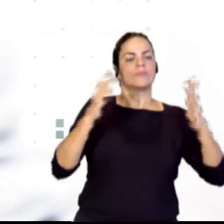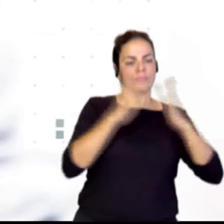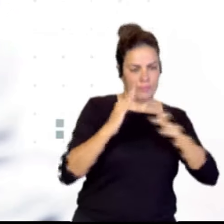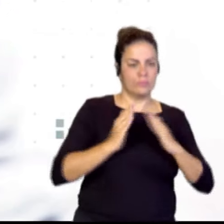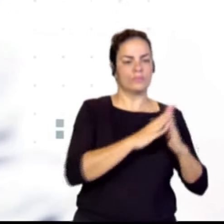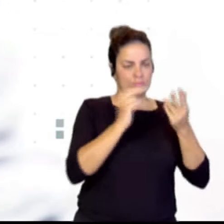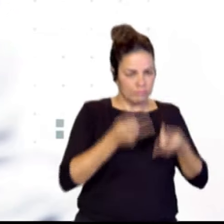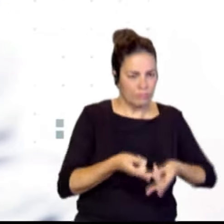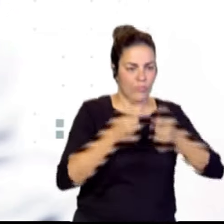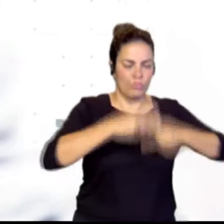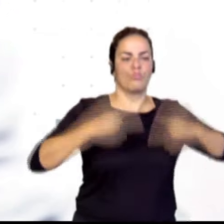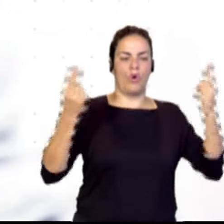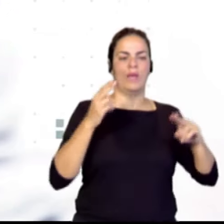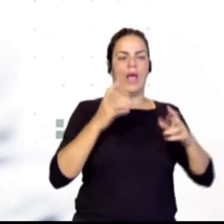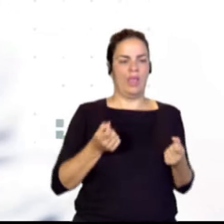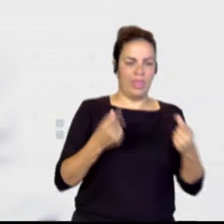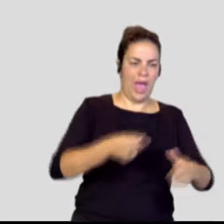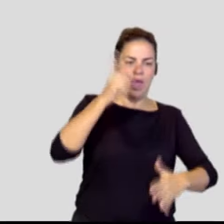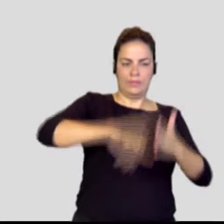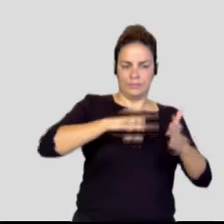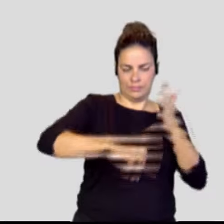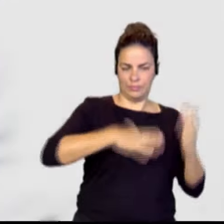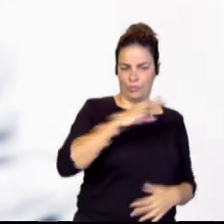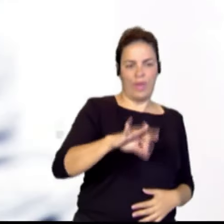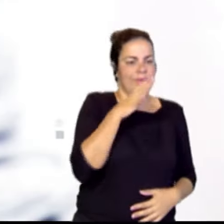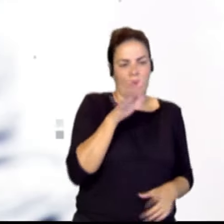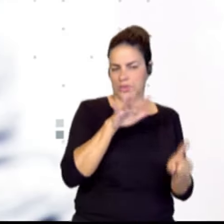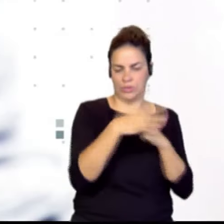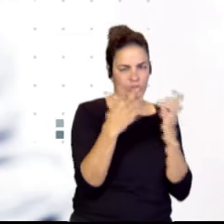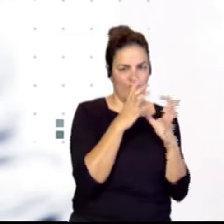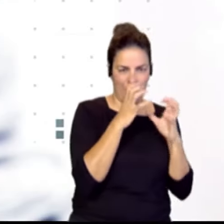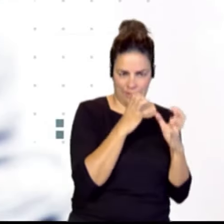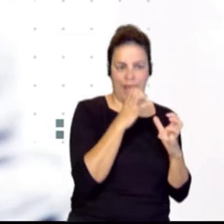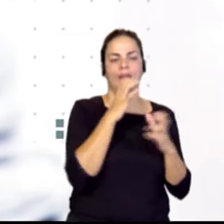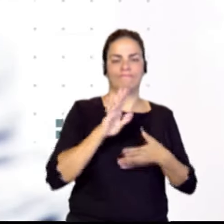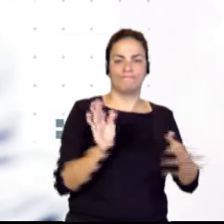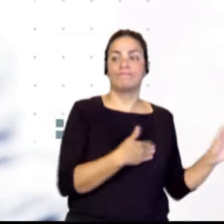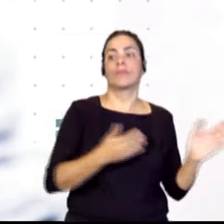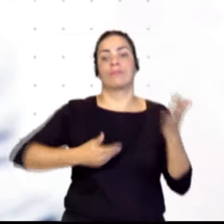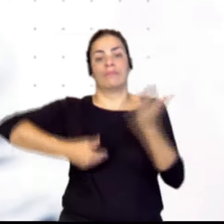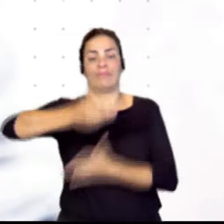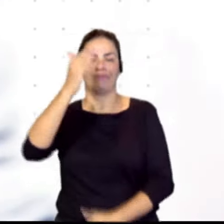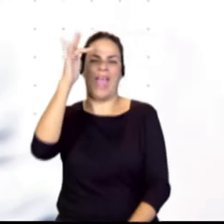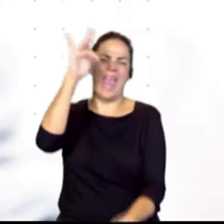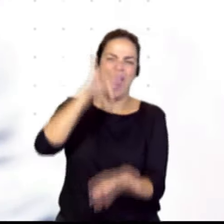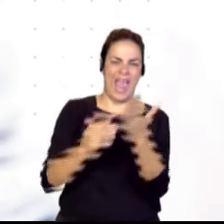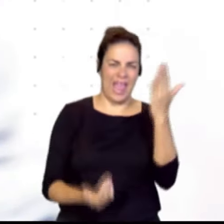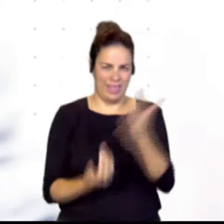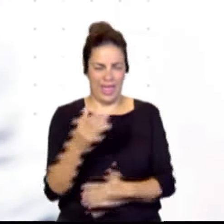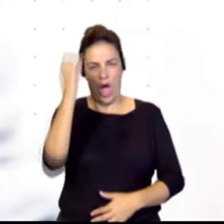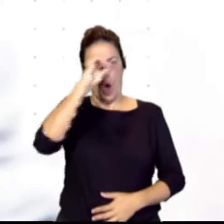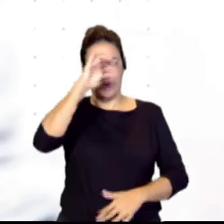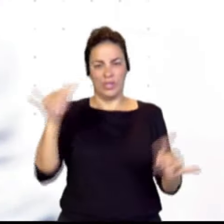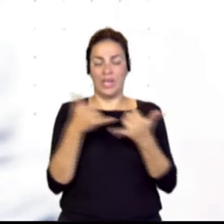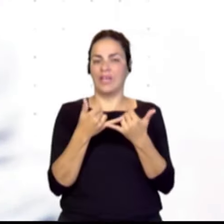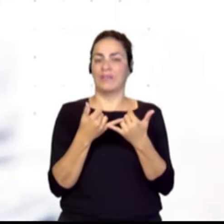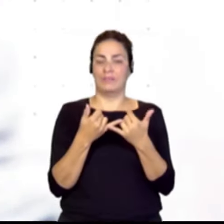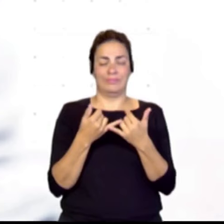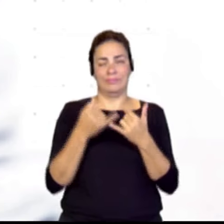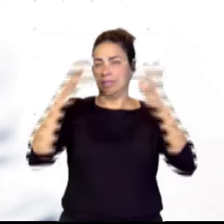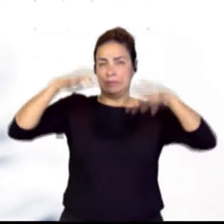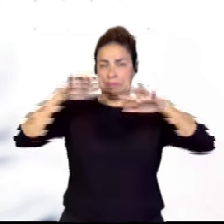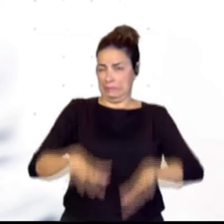del la década seguimos con la portada del periódico el día la opinión de tenerife la sequía arruina La cosecha de